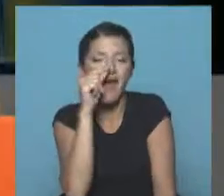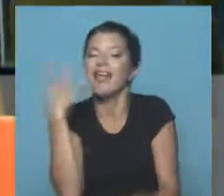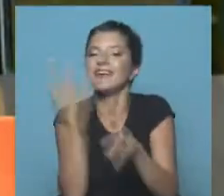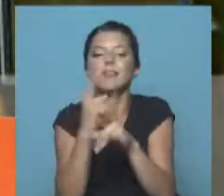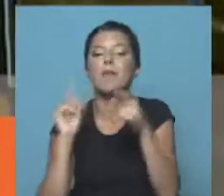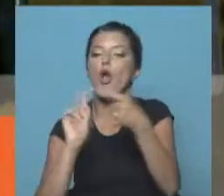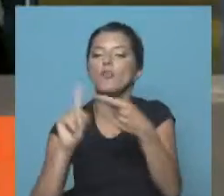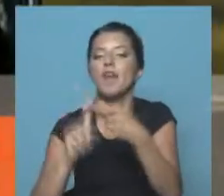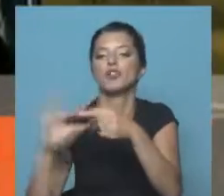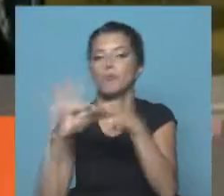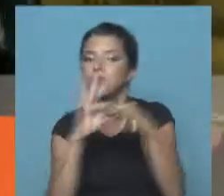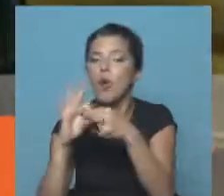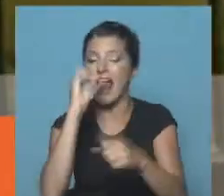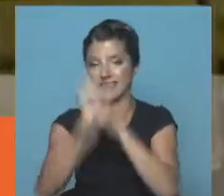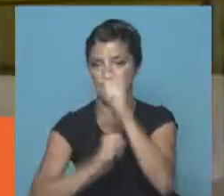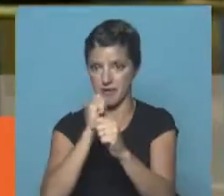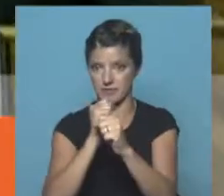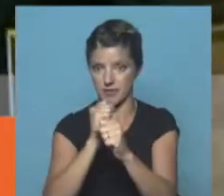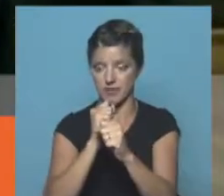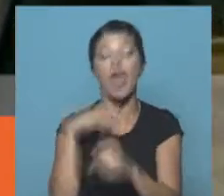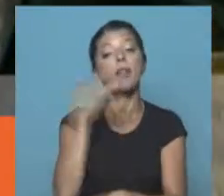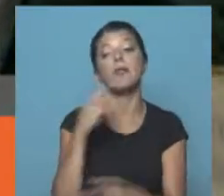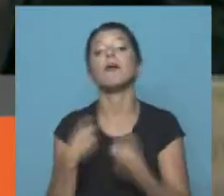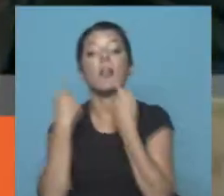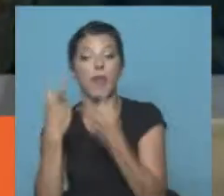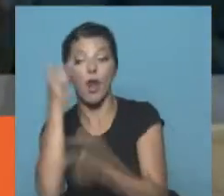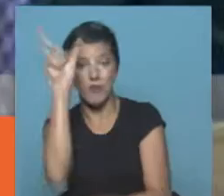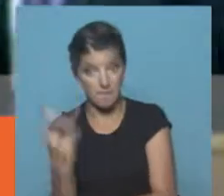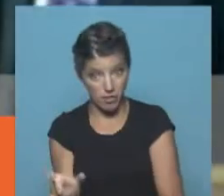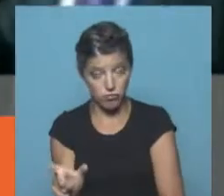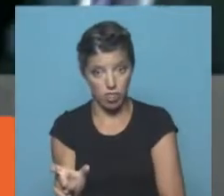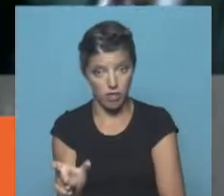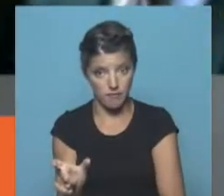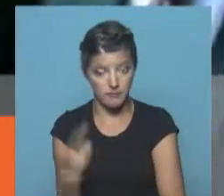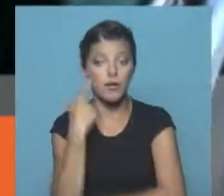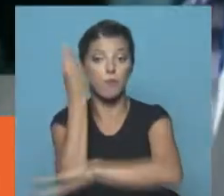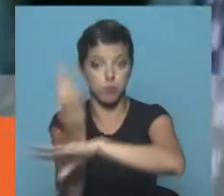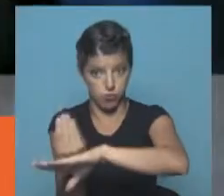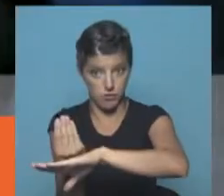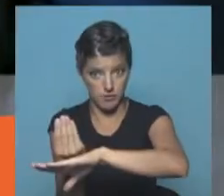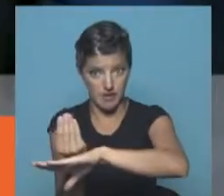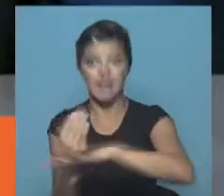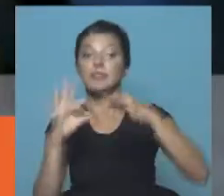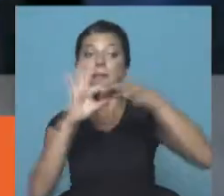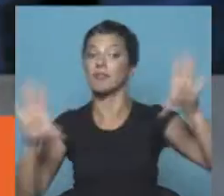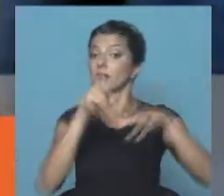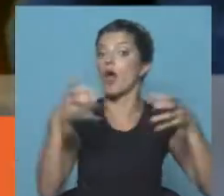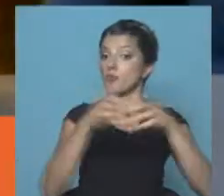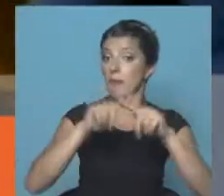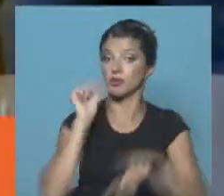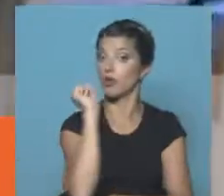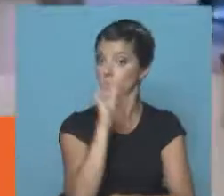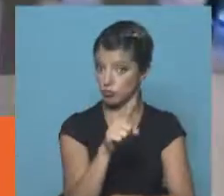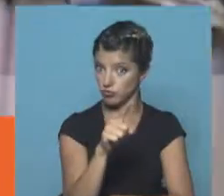contacto permanente con ellos en lugar de hacerlo con un fondo ciego, es decir, manejado por una persona independiente de Trump o su